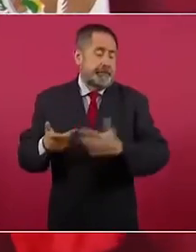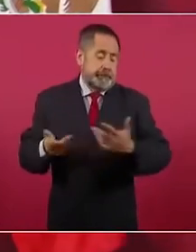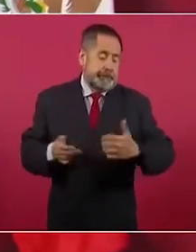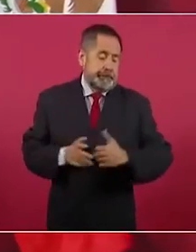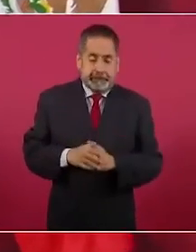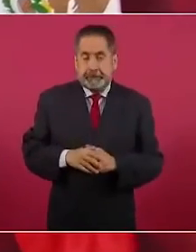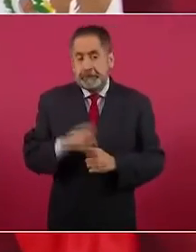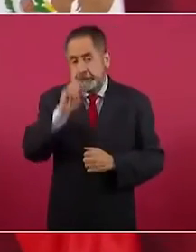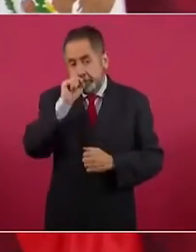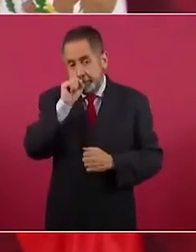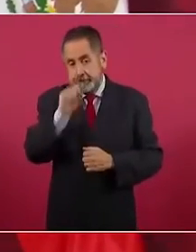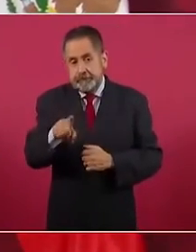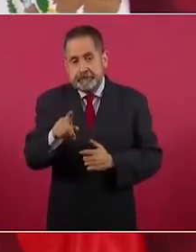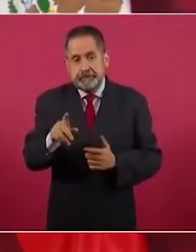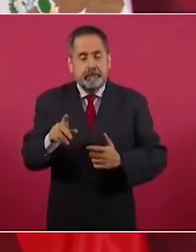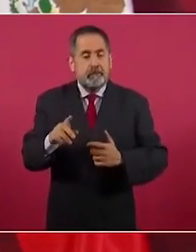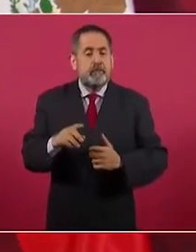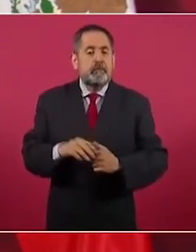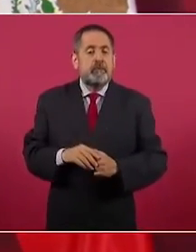buscar